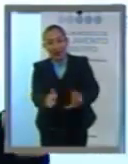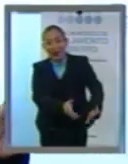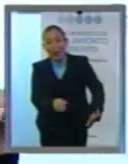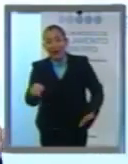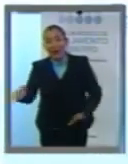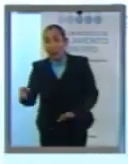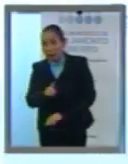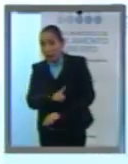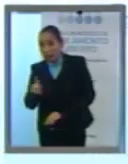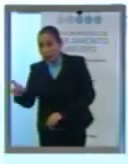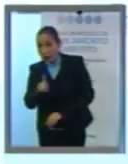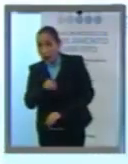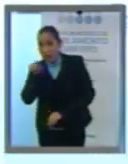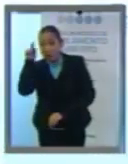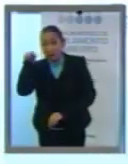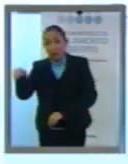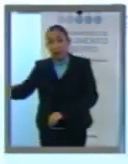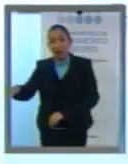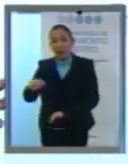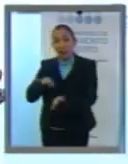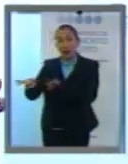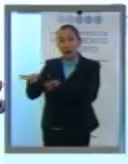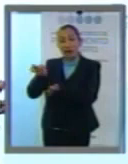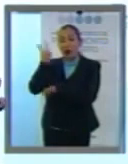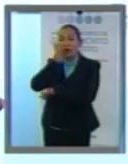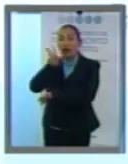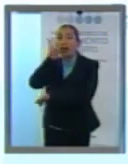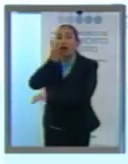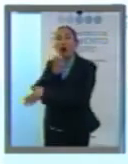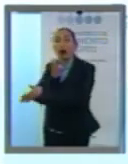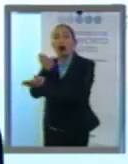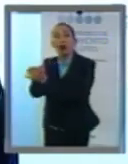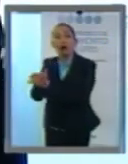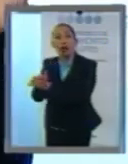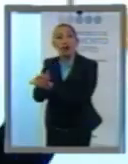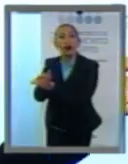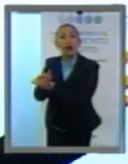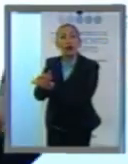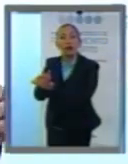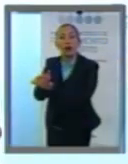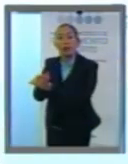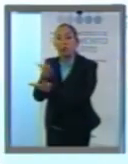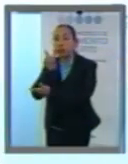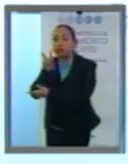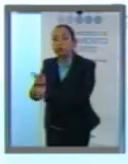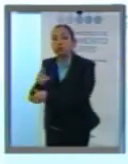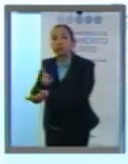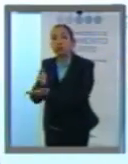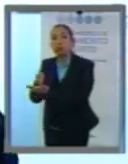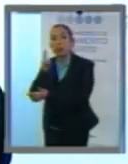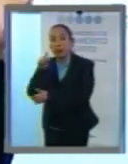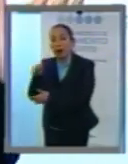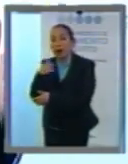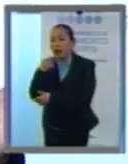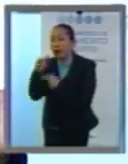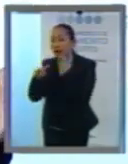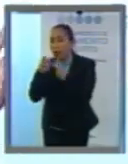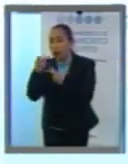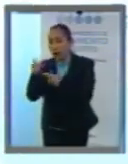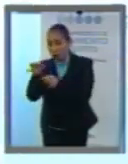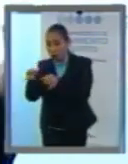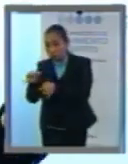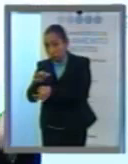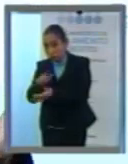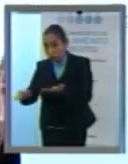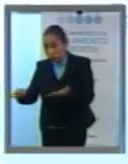para las funciones de fiscalización y de auditoría, o que puede ser similar para el discurso de la transparencia